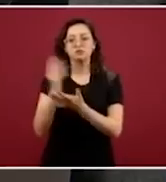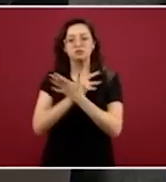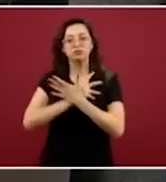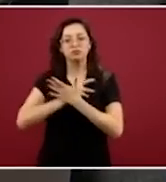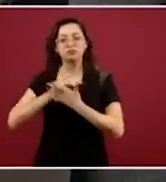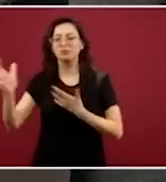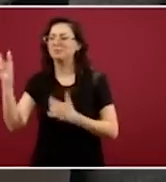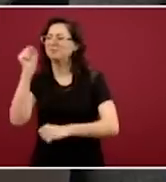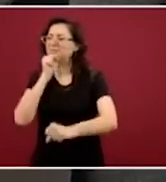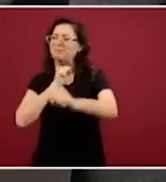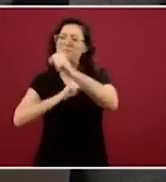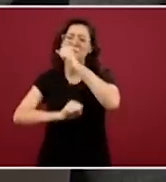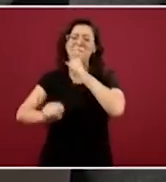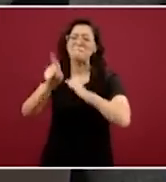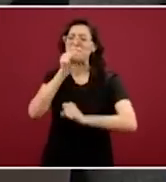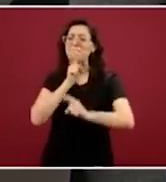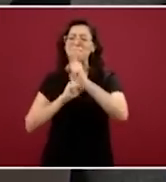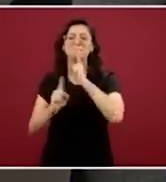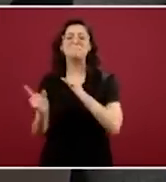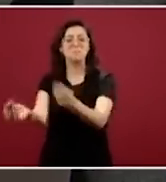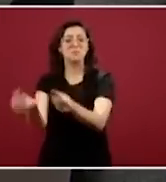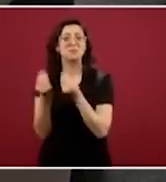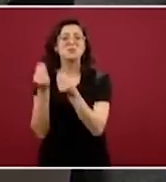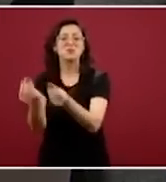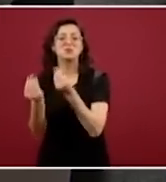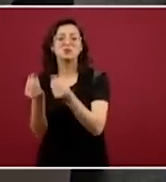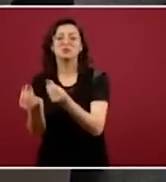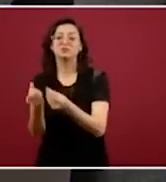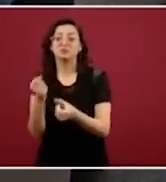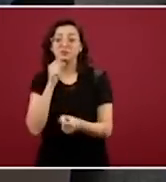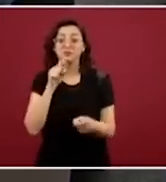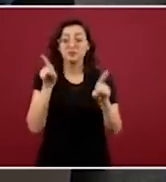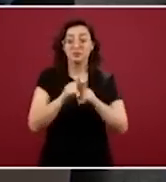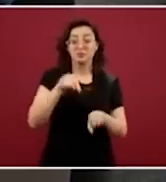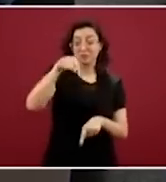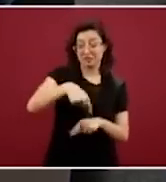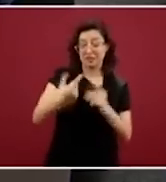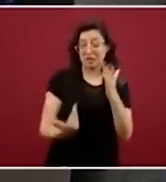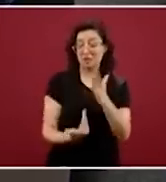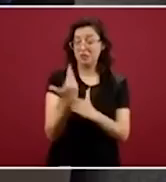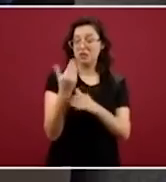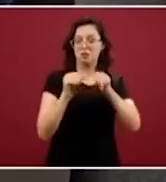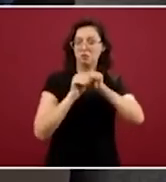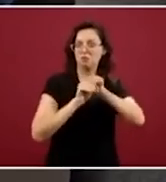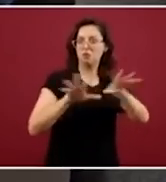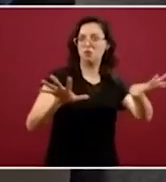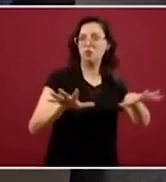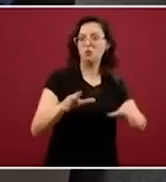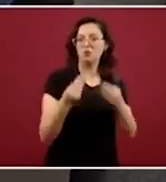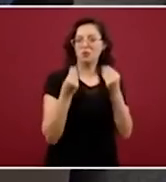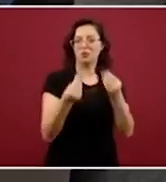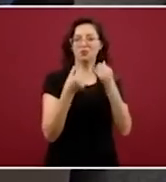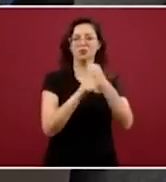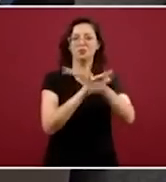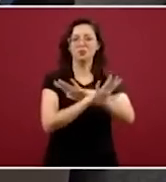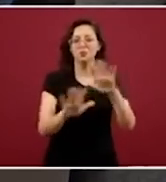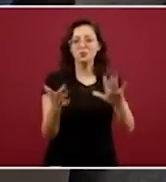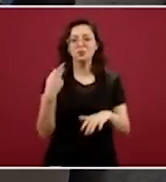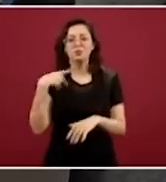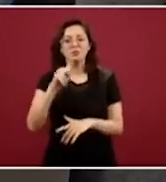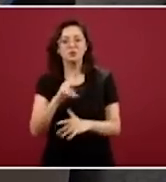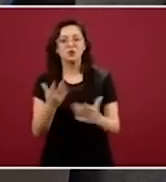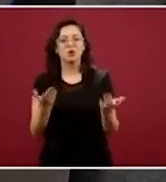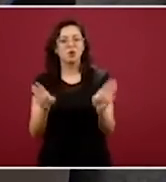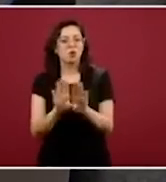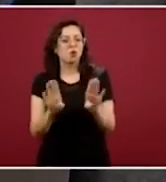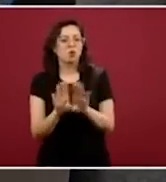estos rumores que se dan. También la potencia de esta conferencia de prensa sirve de mucho, pero ¿de qué manera se va a contrarrestar